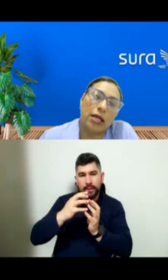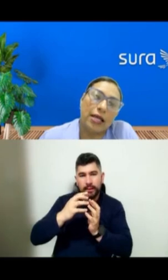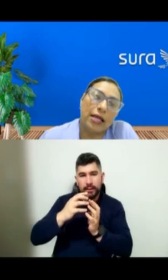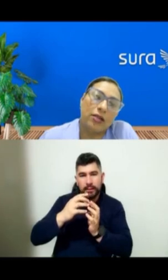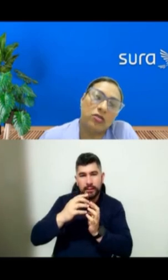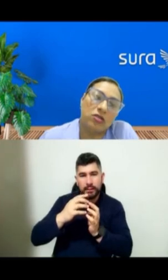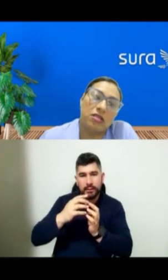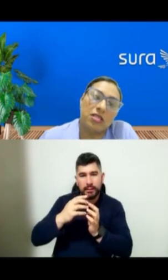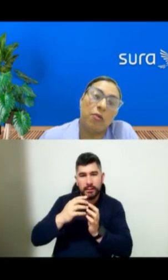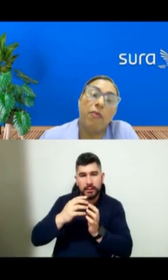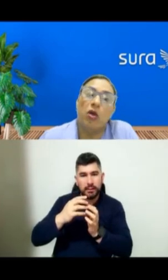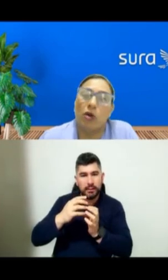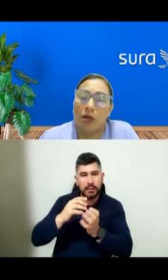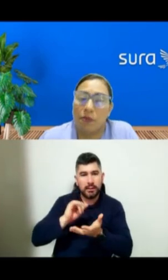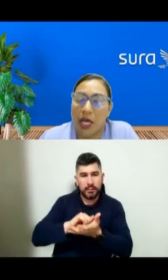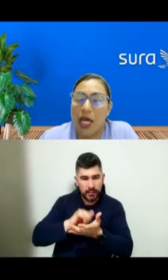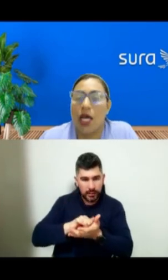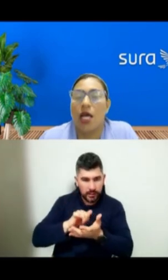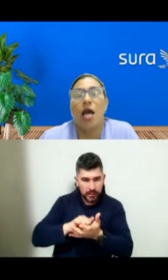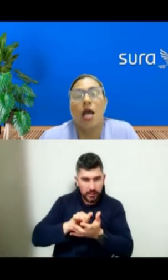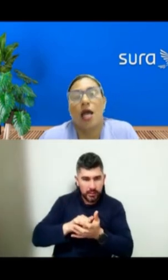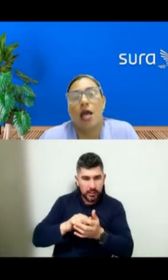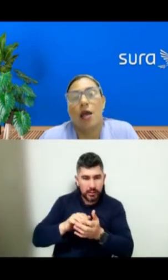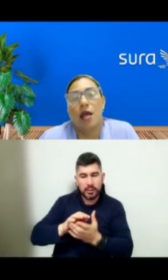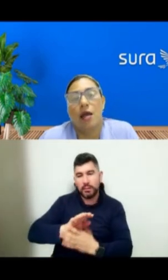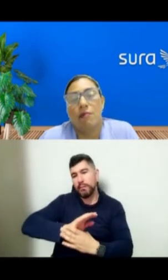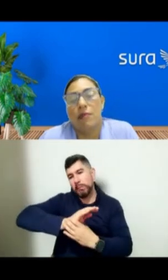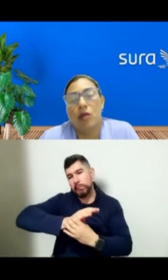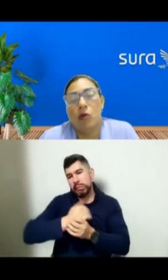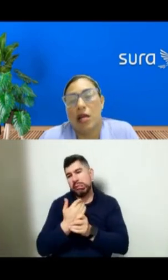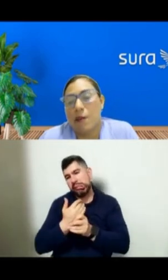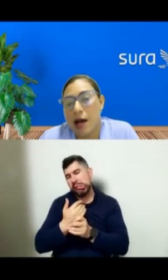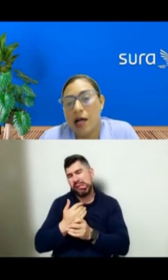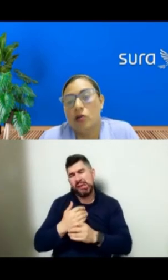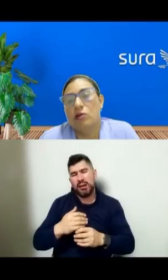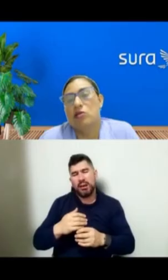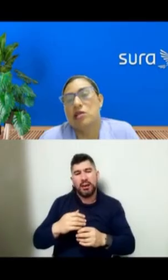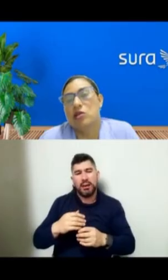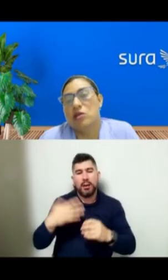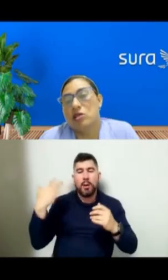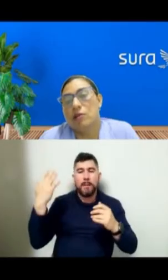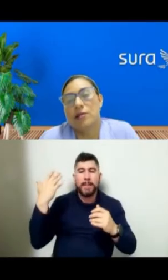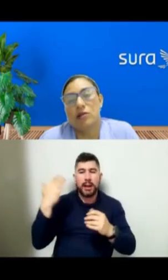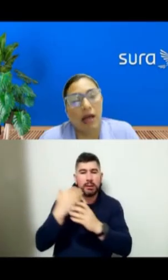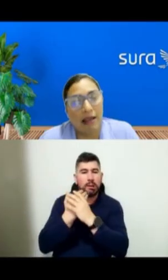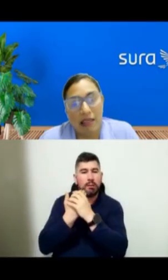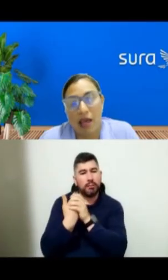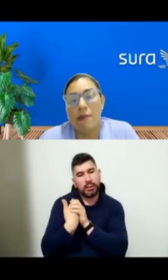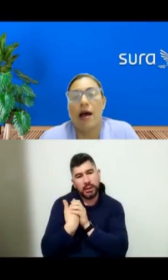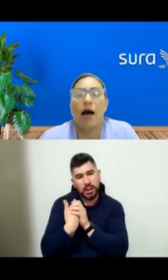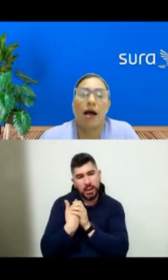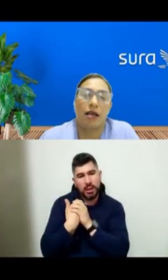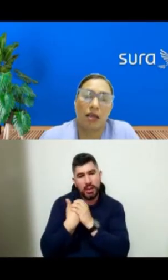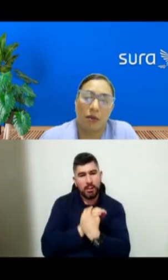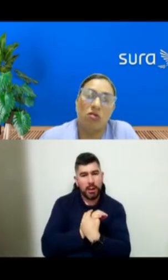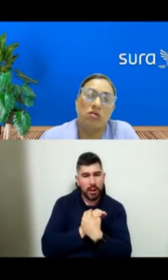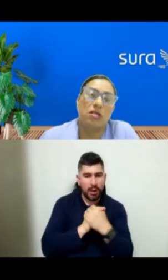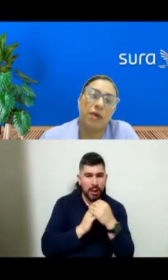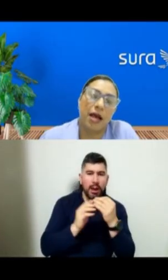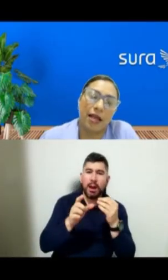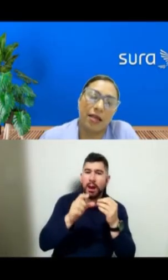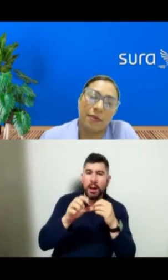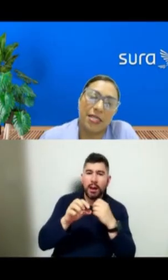Aquí cuando nosotros decimos me doblé el pie, me doblé la mano, los síntomas son, hay edema,